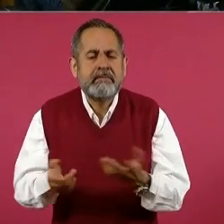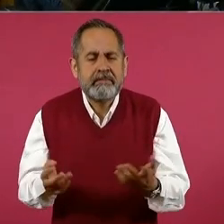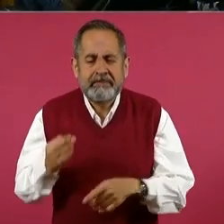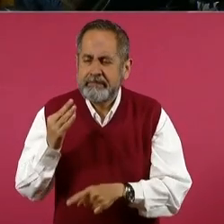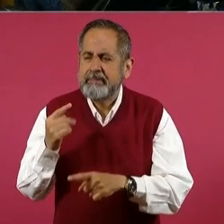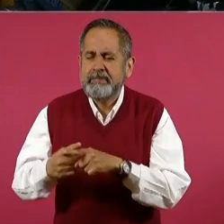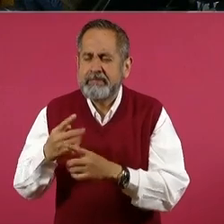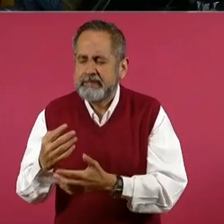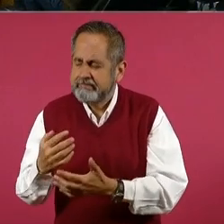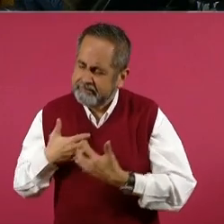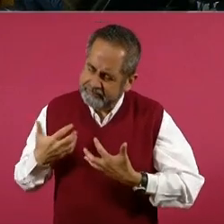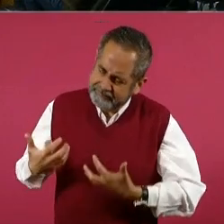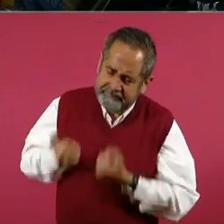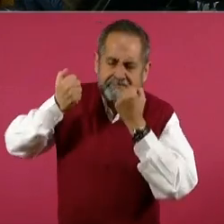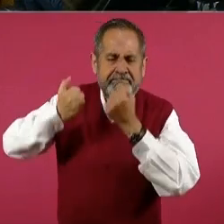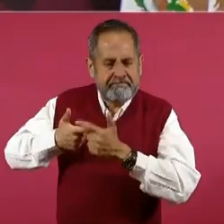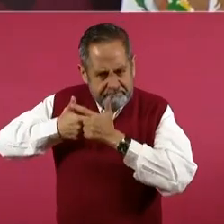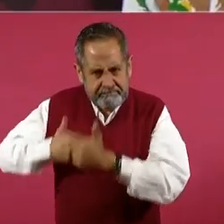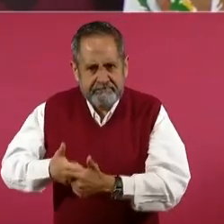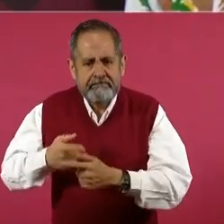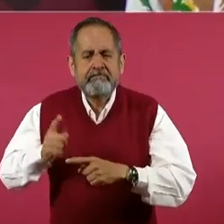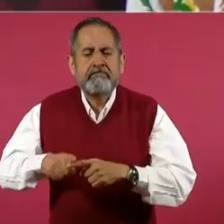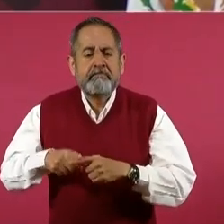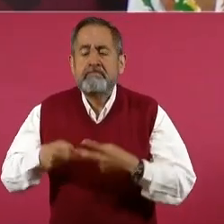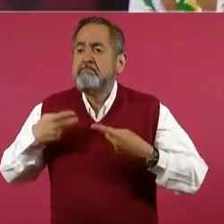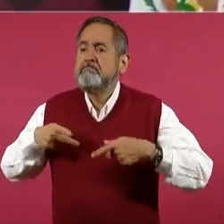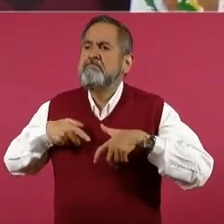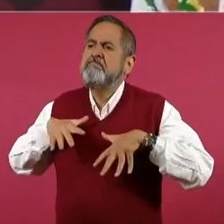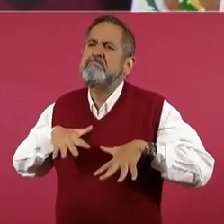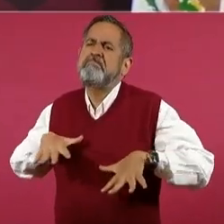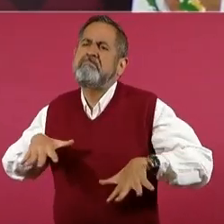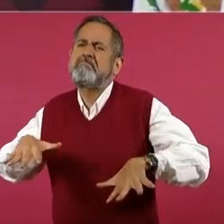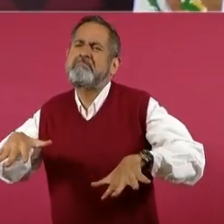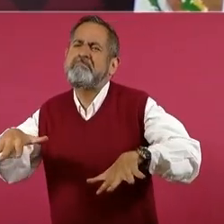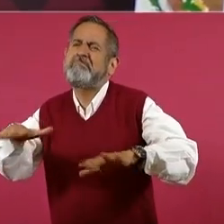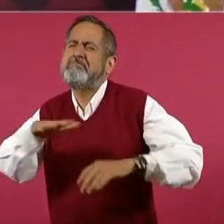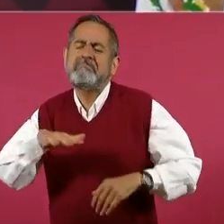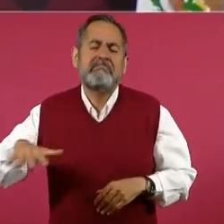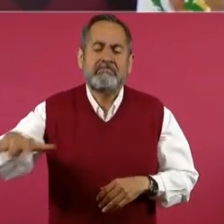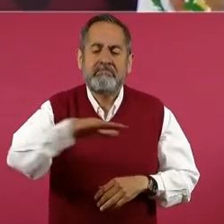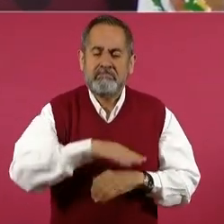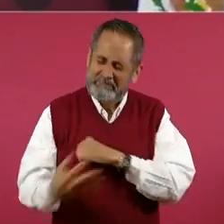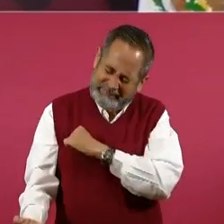¿Quién me sacó a flote? El pueblo.